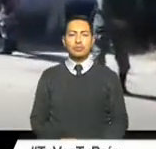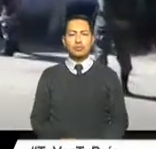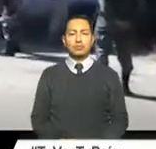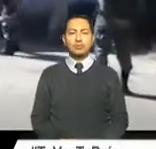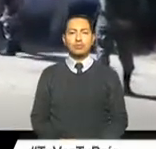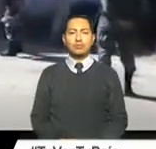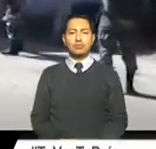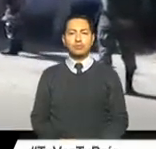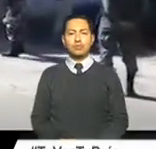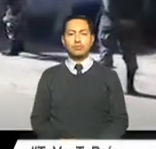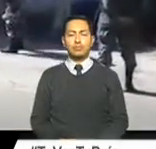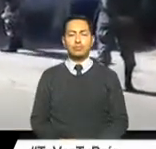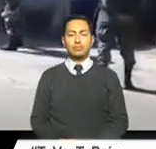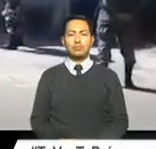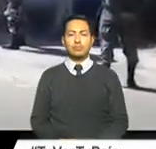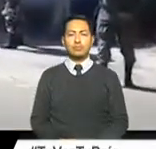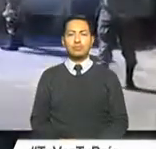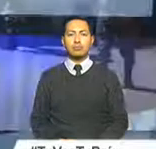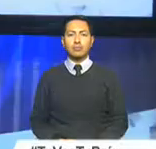Ciudadano.